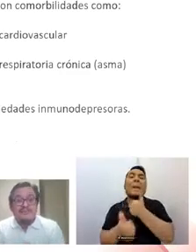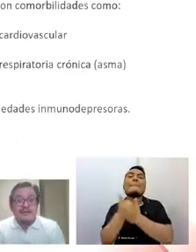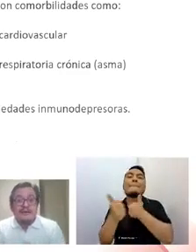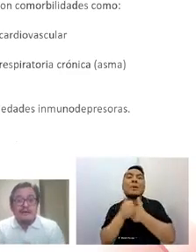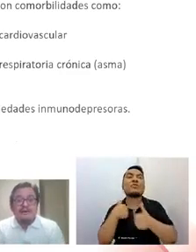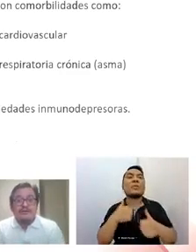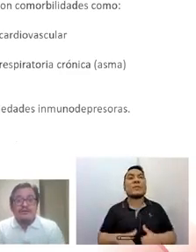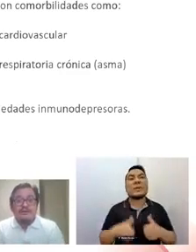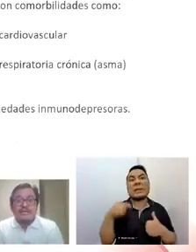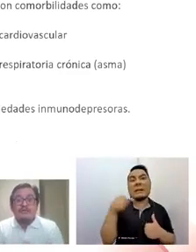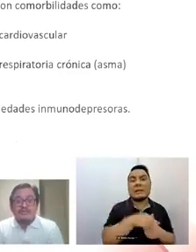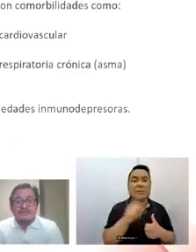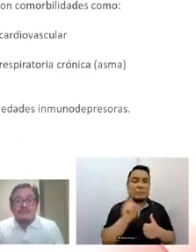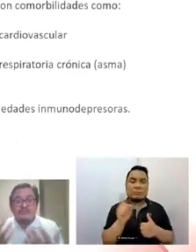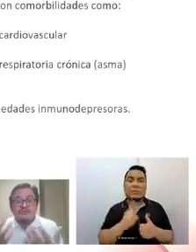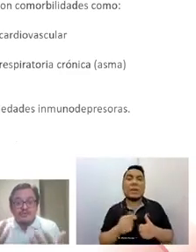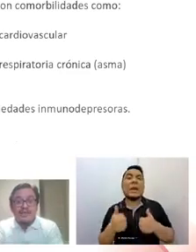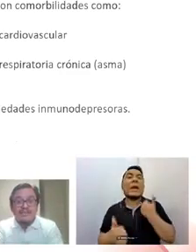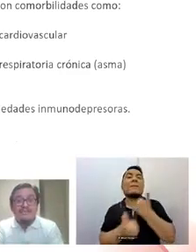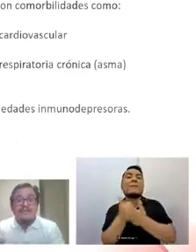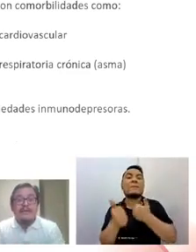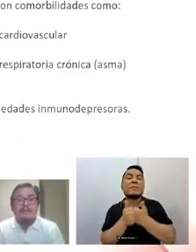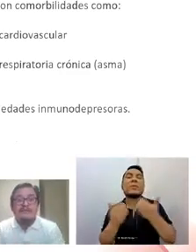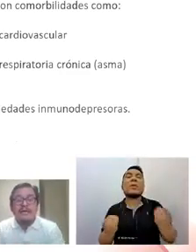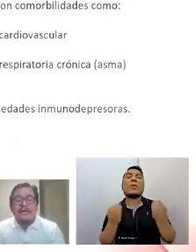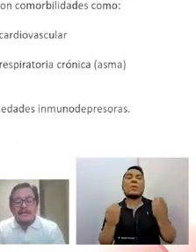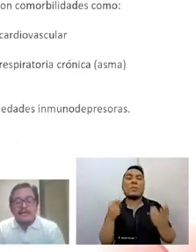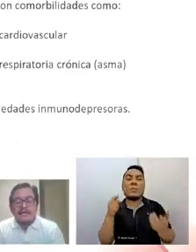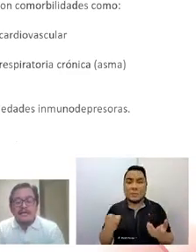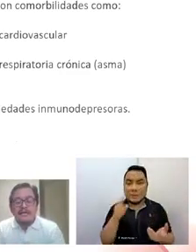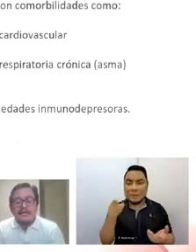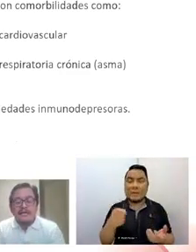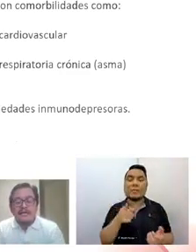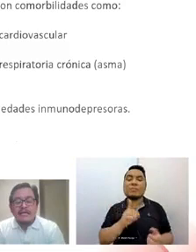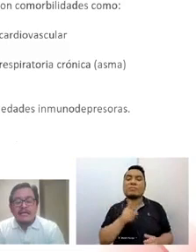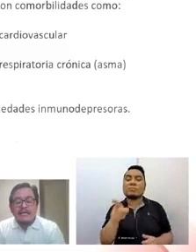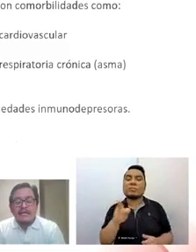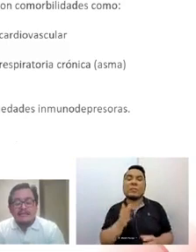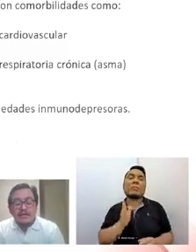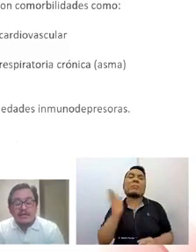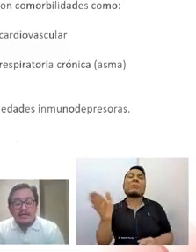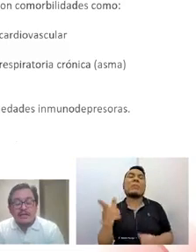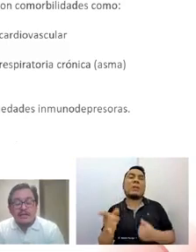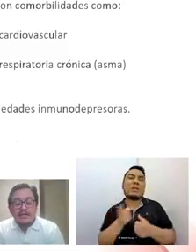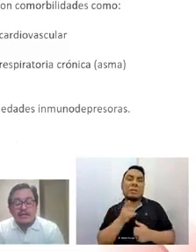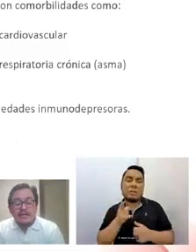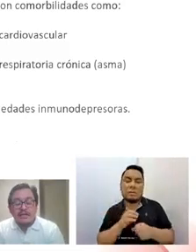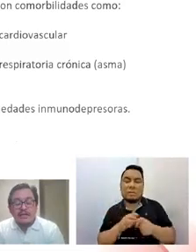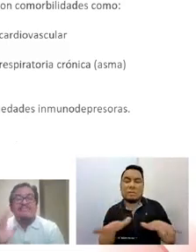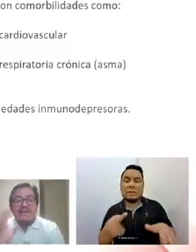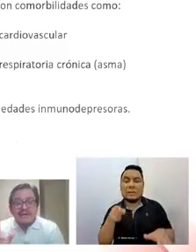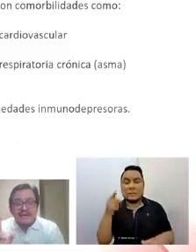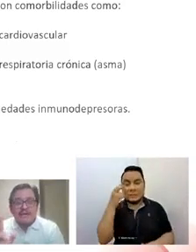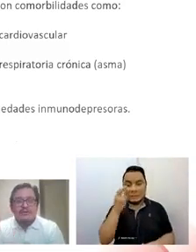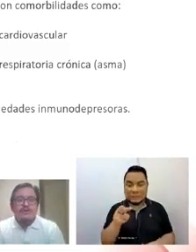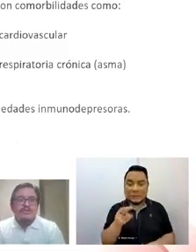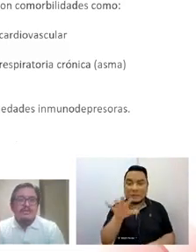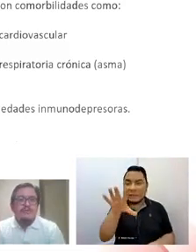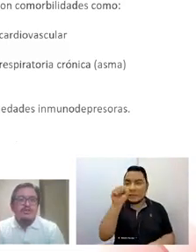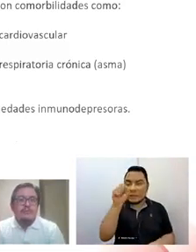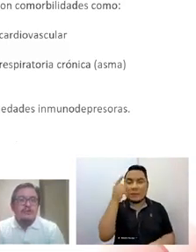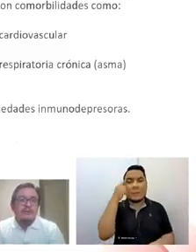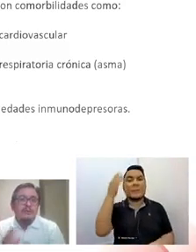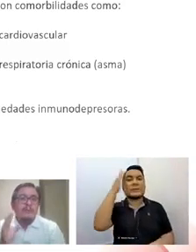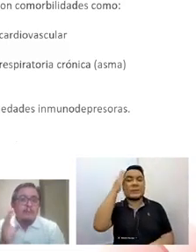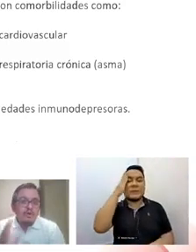dónde vives. El factor de riesgo está en función de estas variables y la estadística nos ayuda a identificarlas para